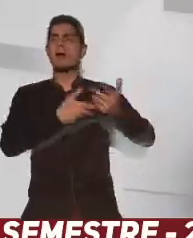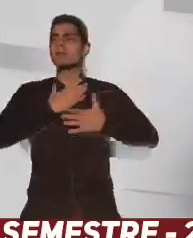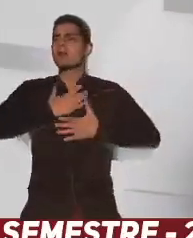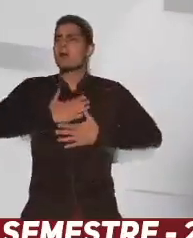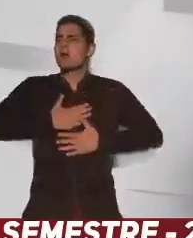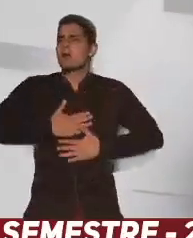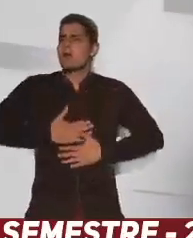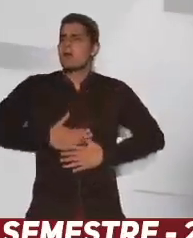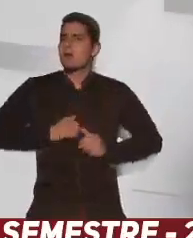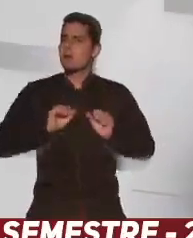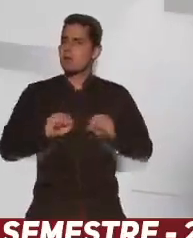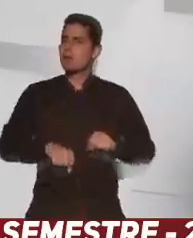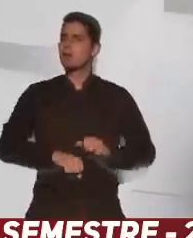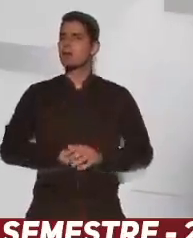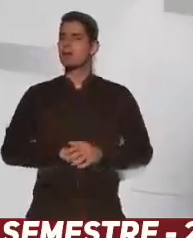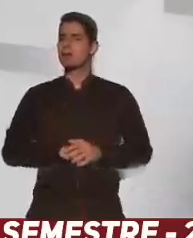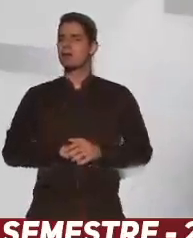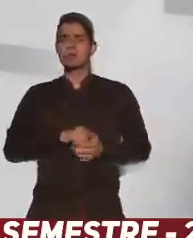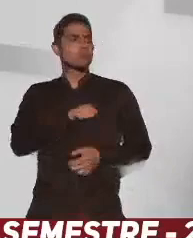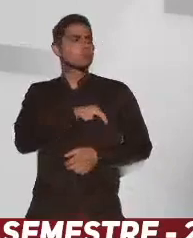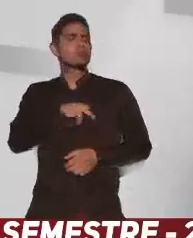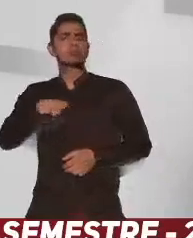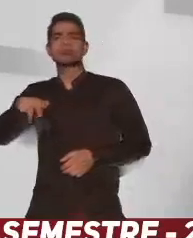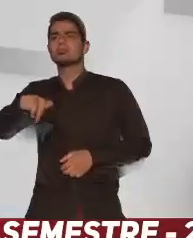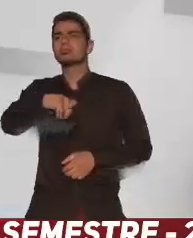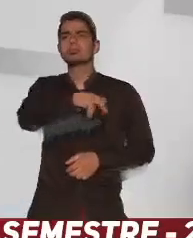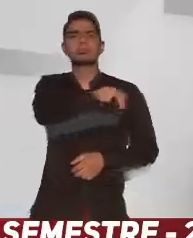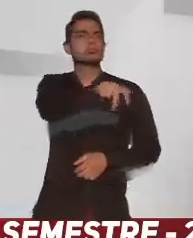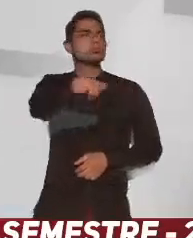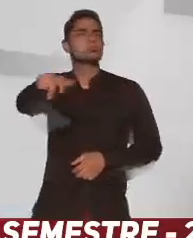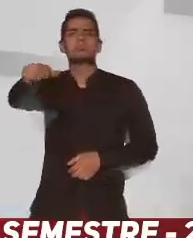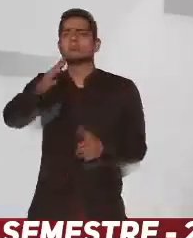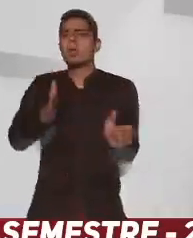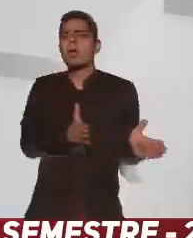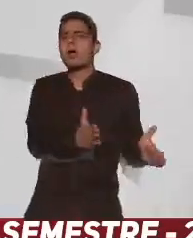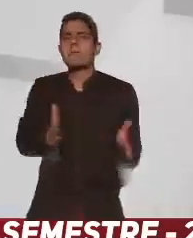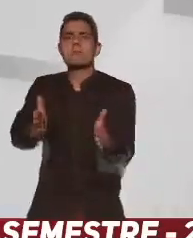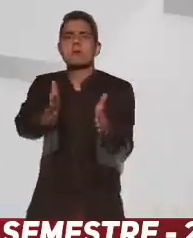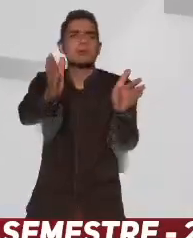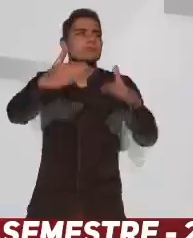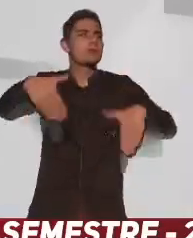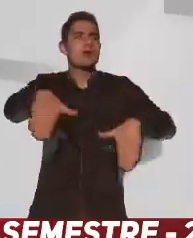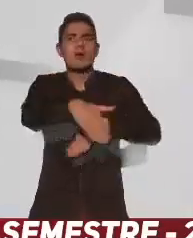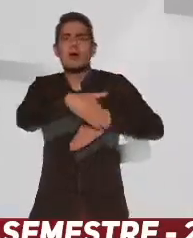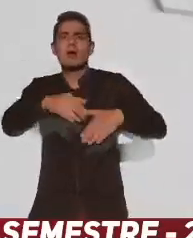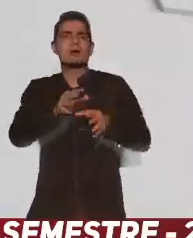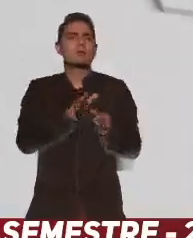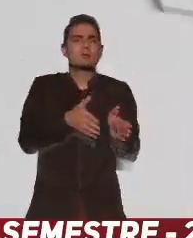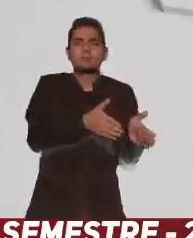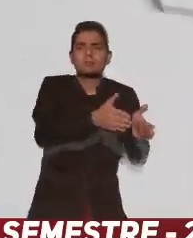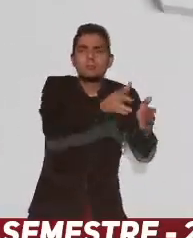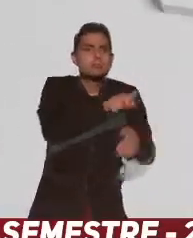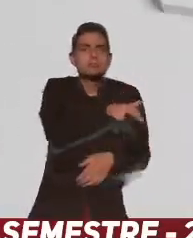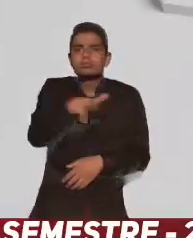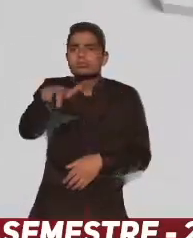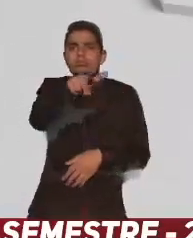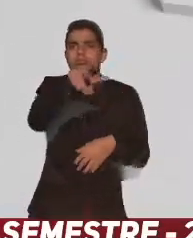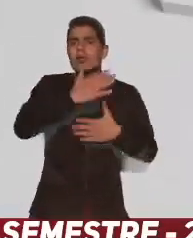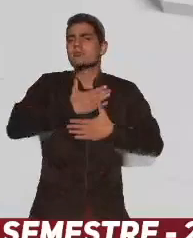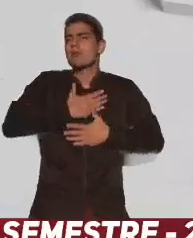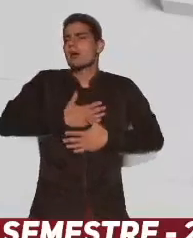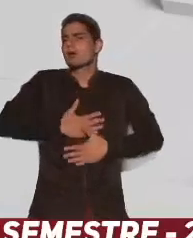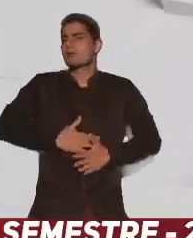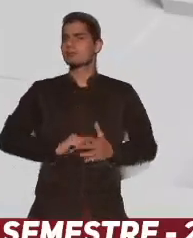caminar tranquilos por cada uno de los caminos, de las carreteras, de los senderos de nuestro municipio. Con la ayuda del equipo